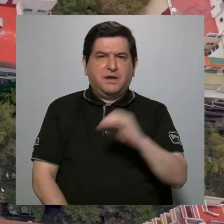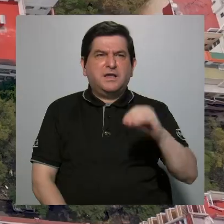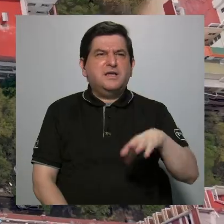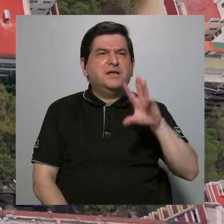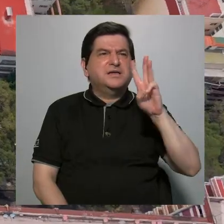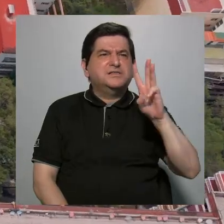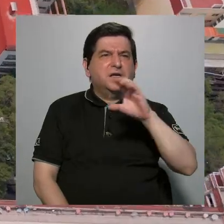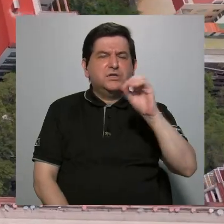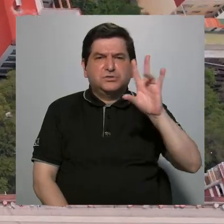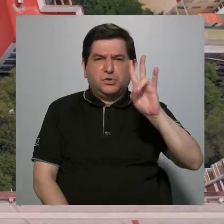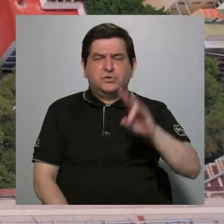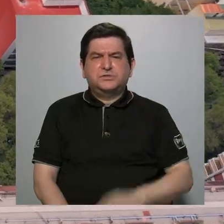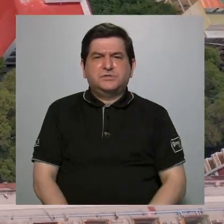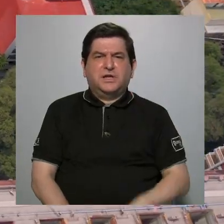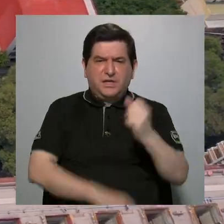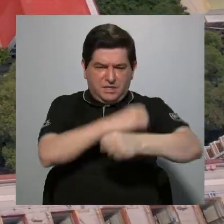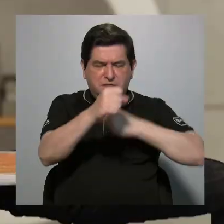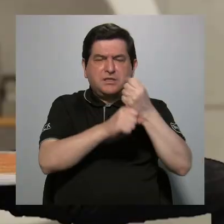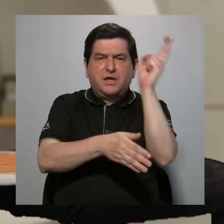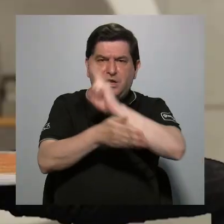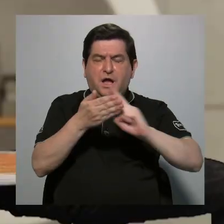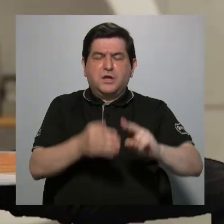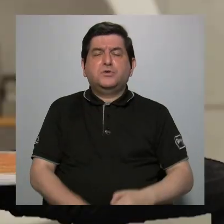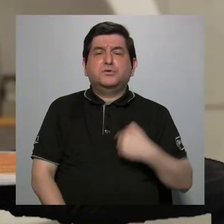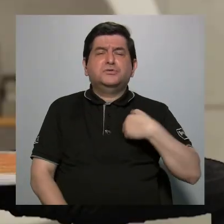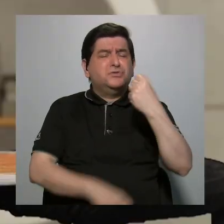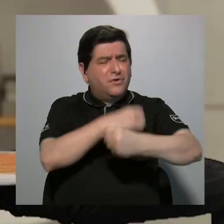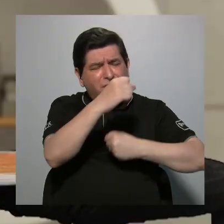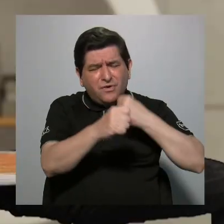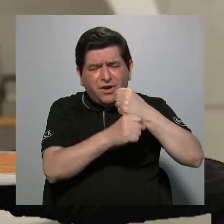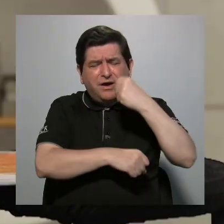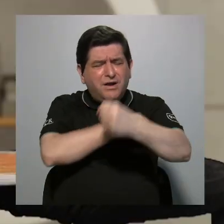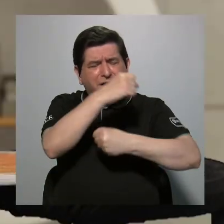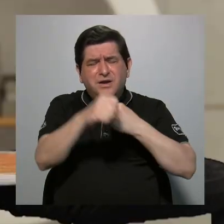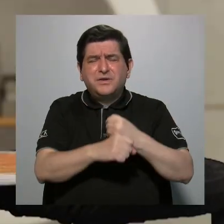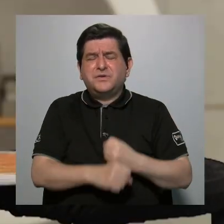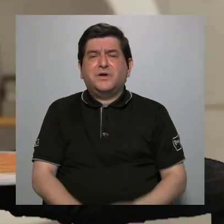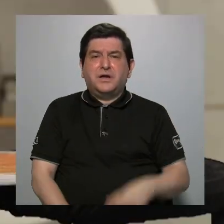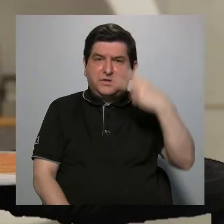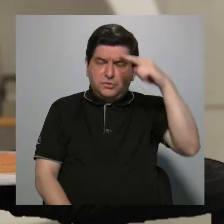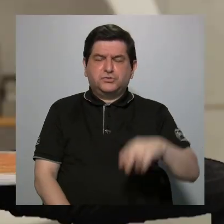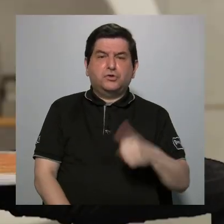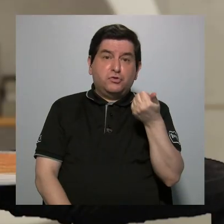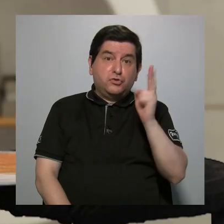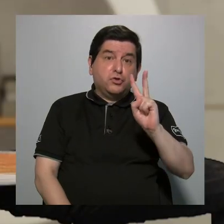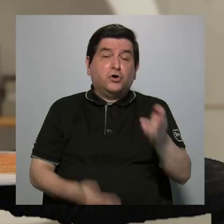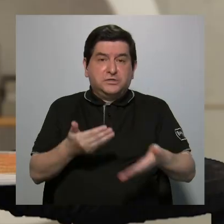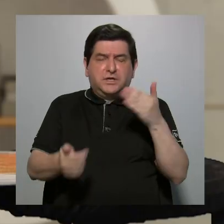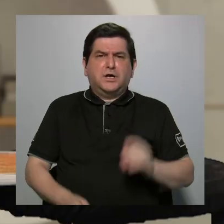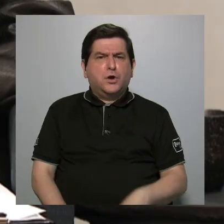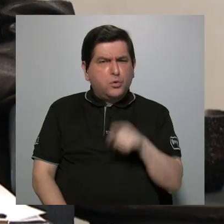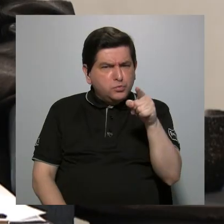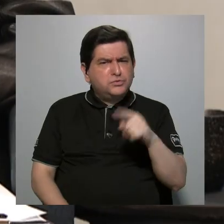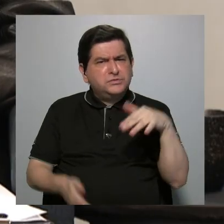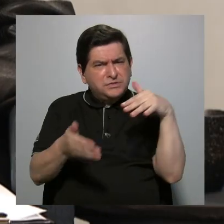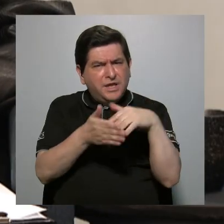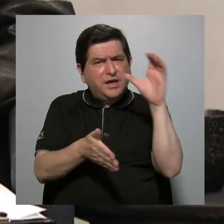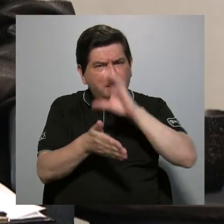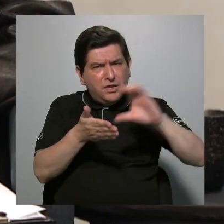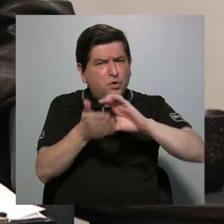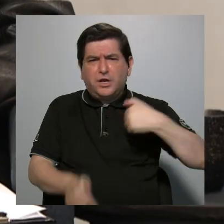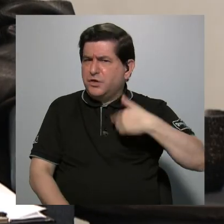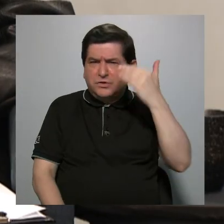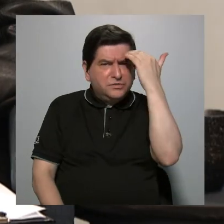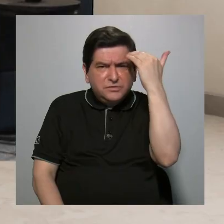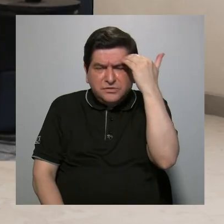los 6 o 7 de universidad. O sea que yo viví muchos años allá, casi 12 años. Eso no lo sabía, don Hernán, que usted había hecho secundaria en México. Sí, cómo